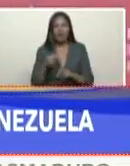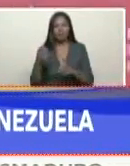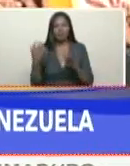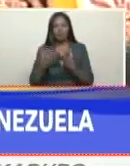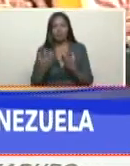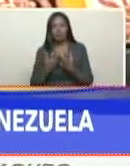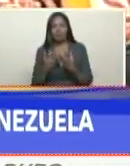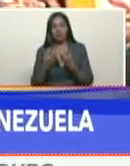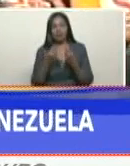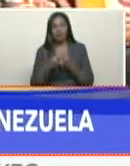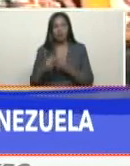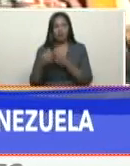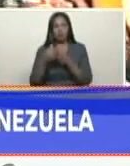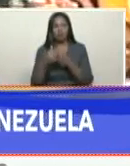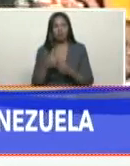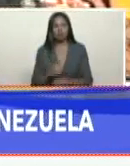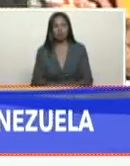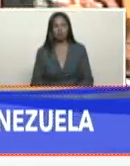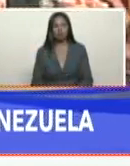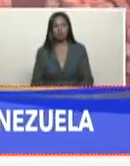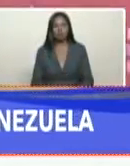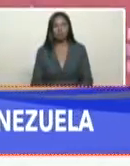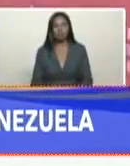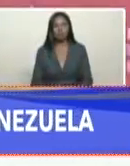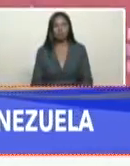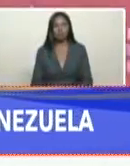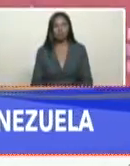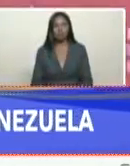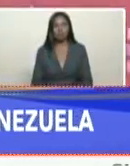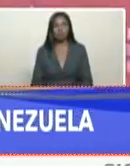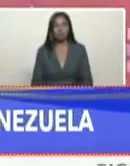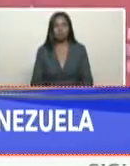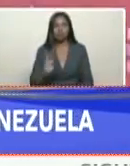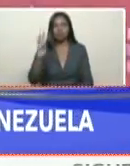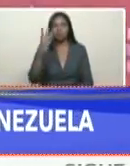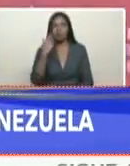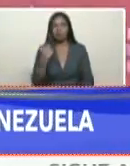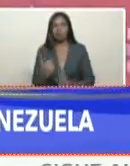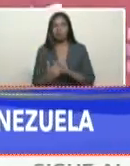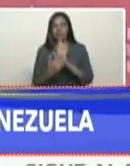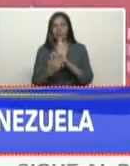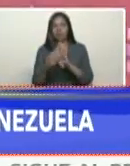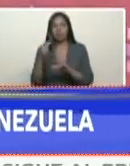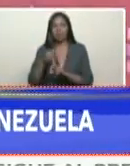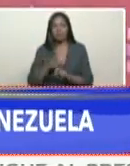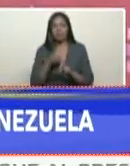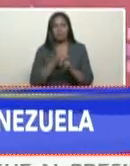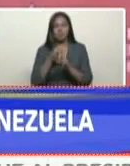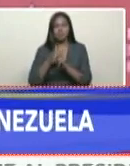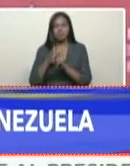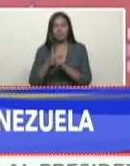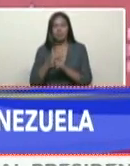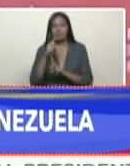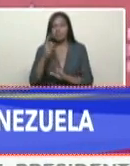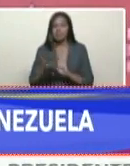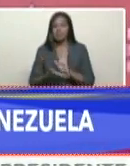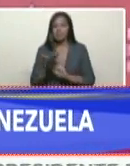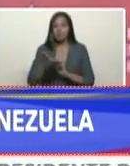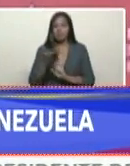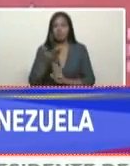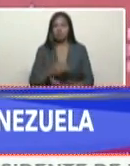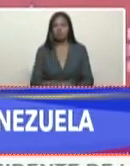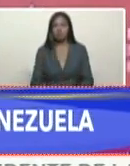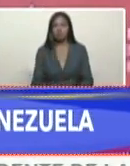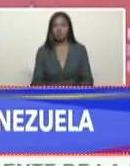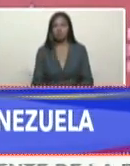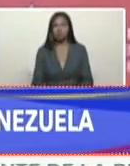bloqueo imperialista. Y un cuarto frente de batalla muy importante